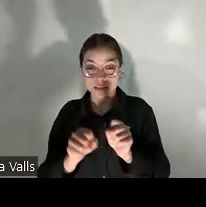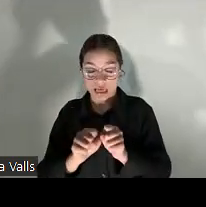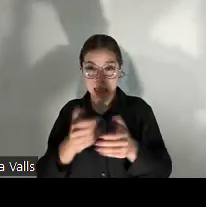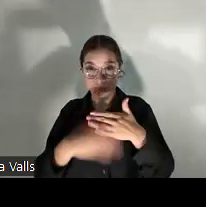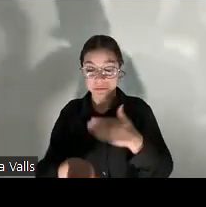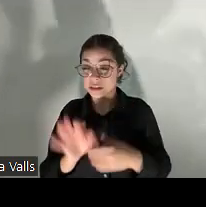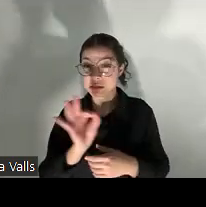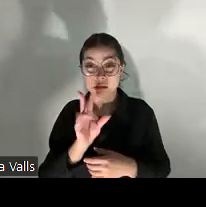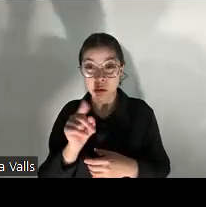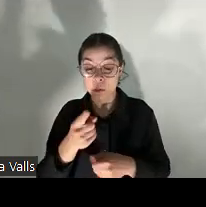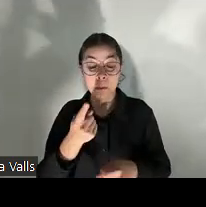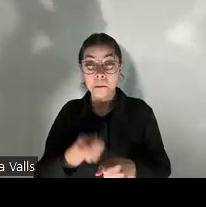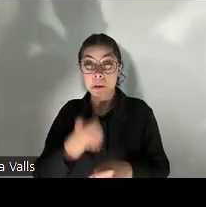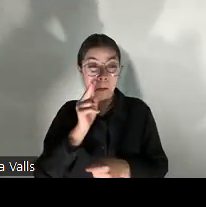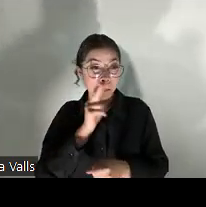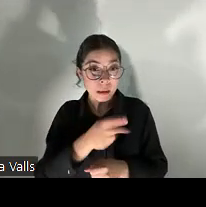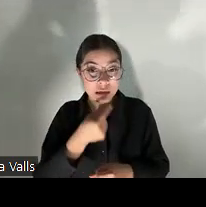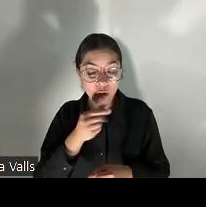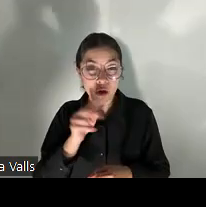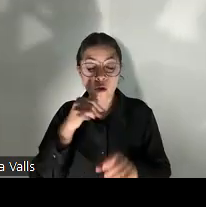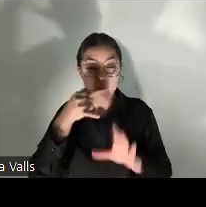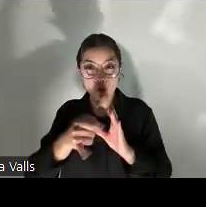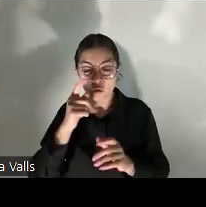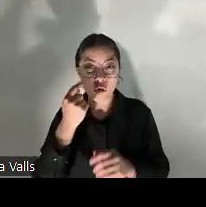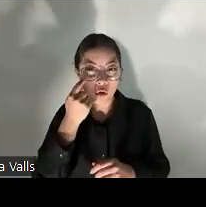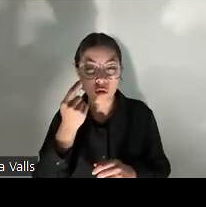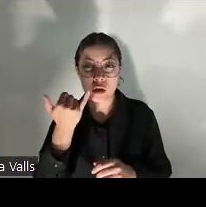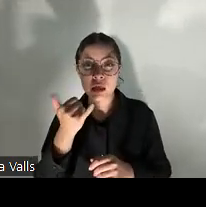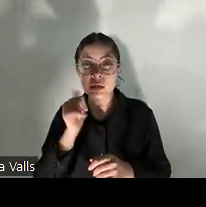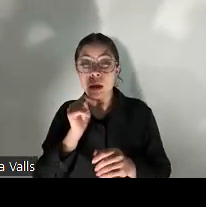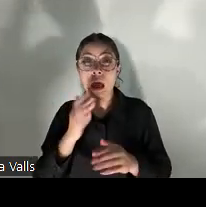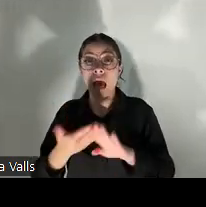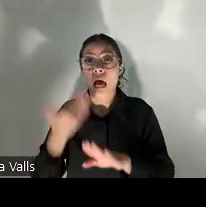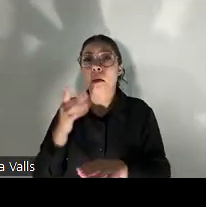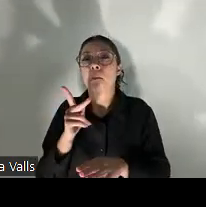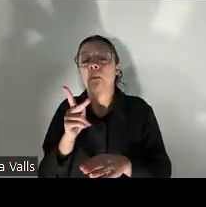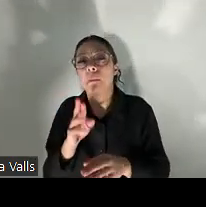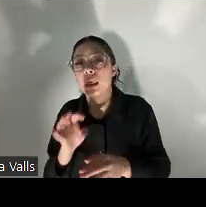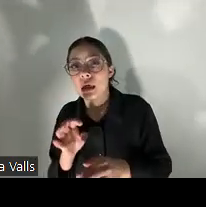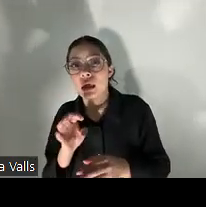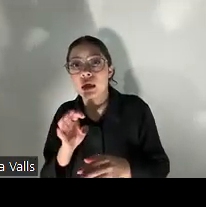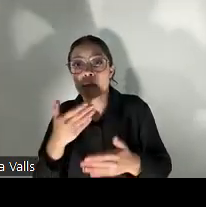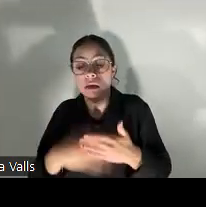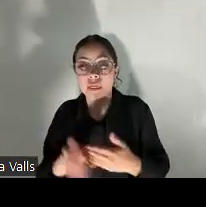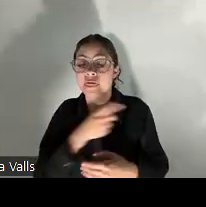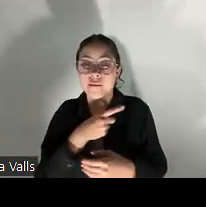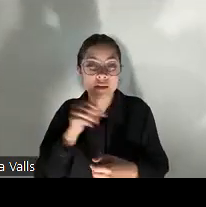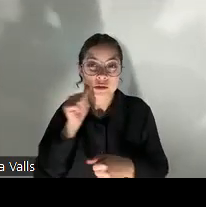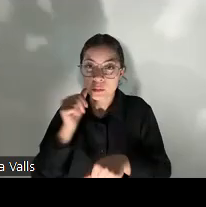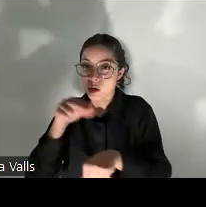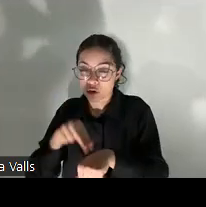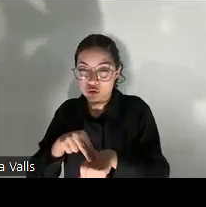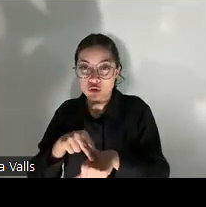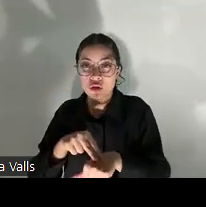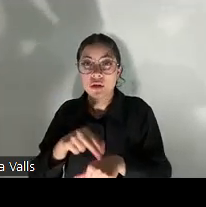vez que vemos a un niño revisar el fondo de ojo y todo prematuro debe de tener interconsulta con un oftalmólogo, especialmente